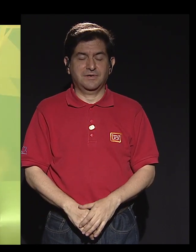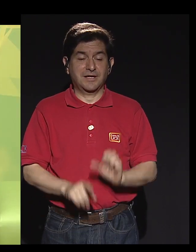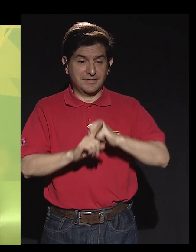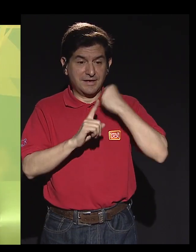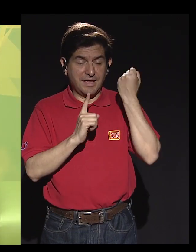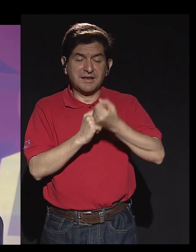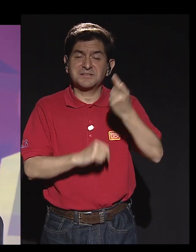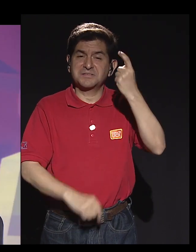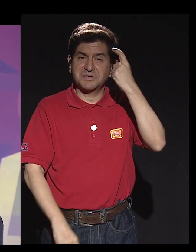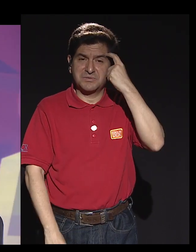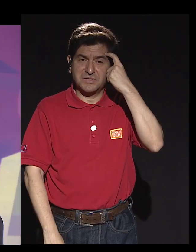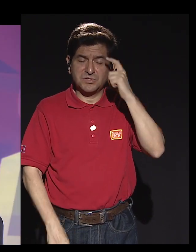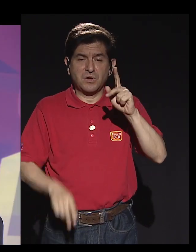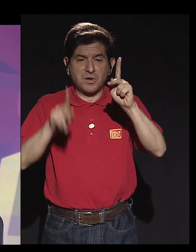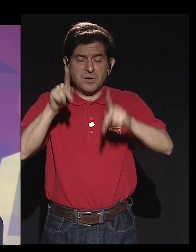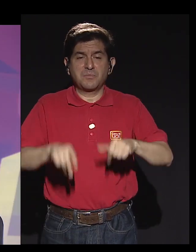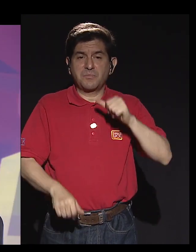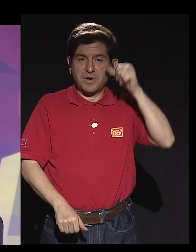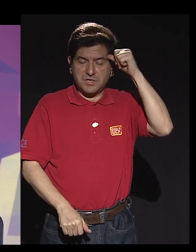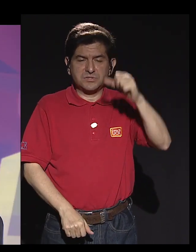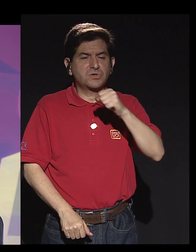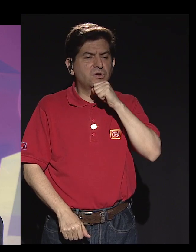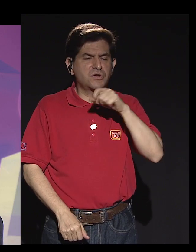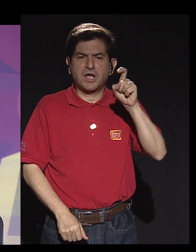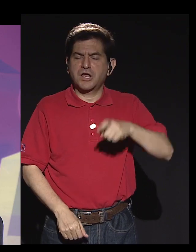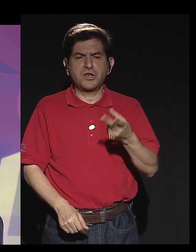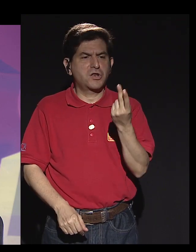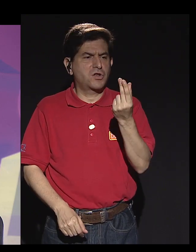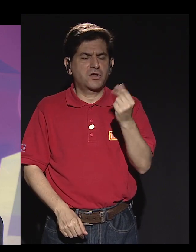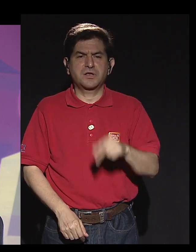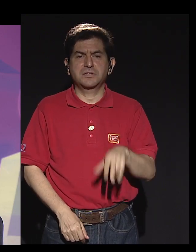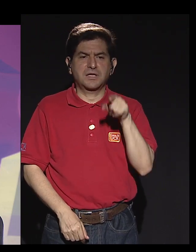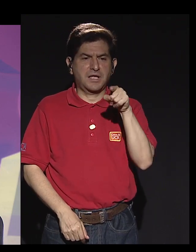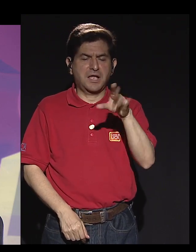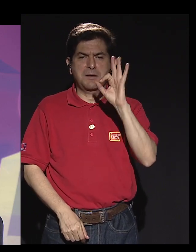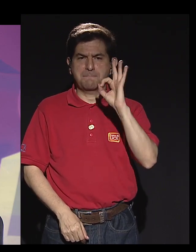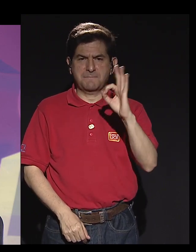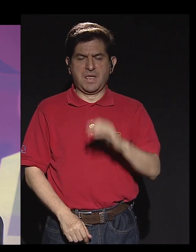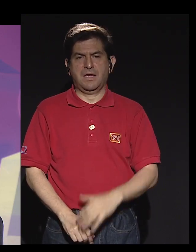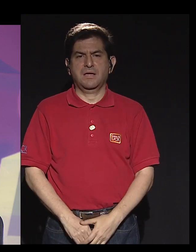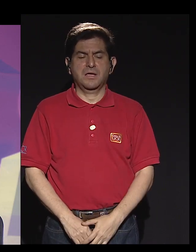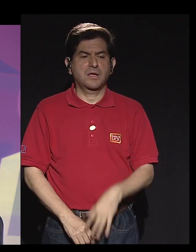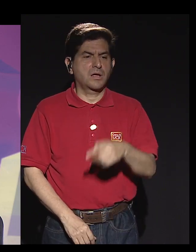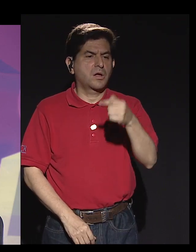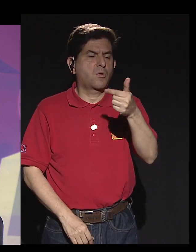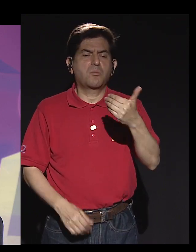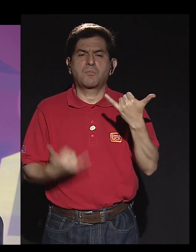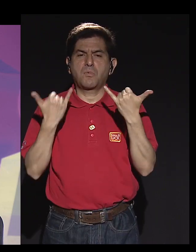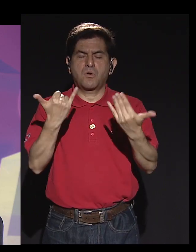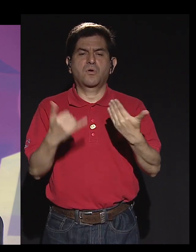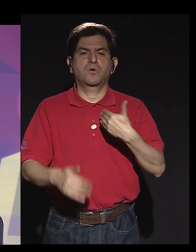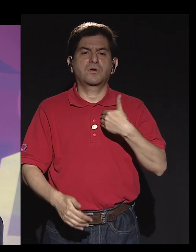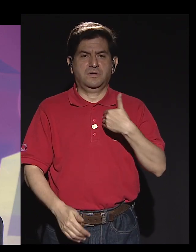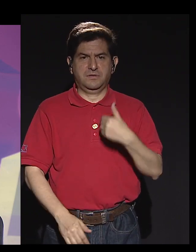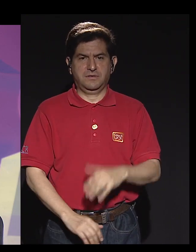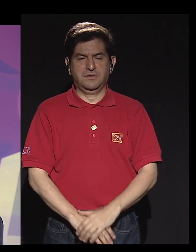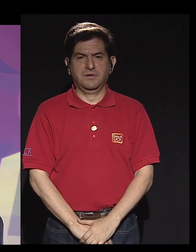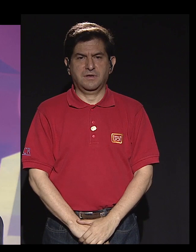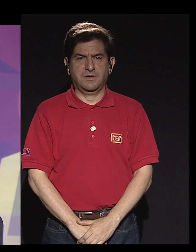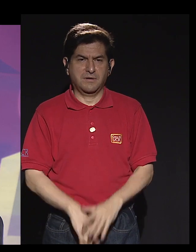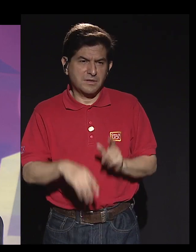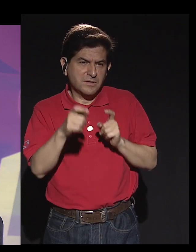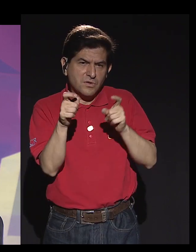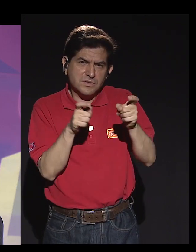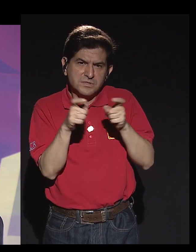en esta situación se tiende a pensar que la persona adulta mayor no necesita mucho dinero para estar bien, que con poco tiene, ¿verdad?